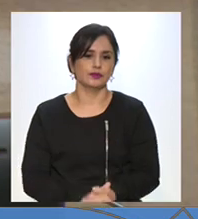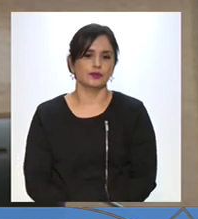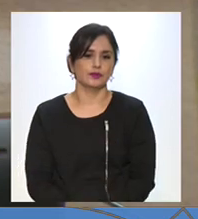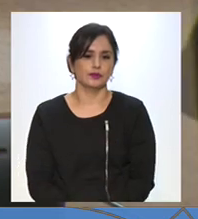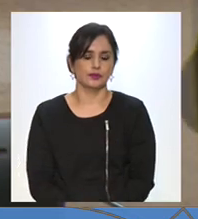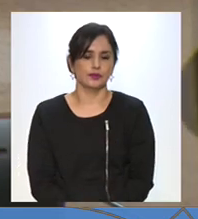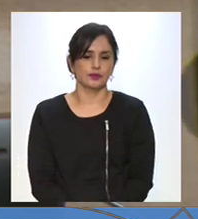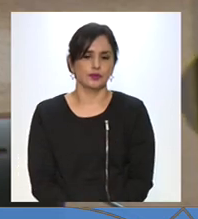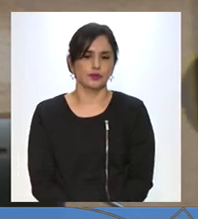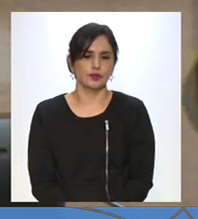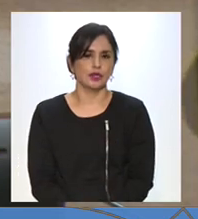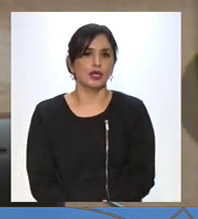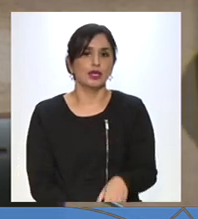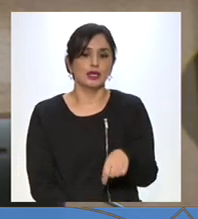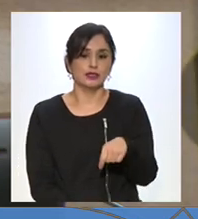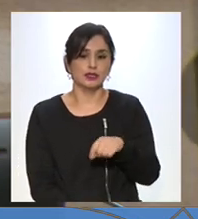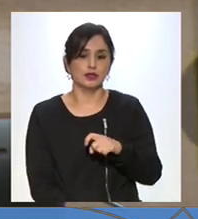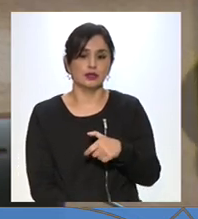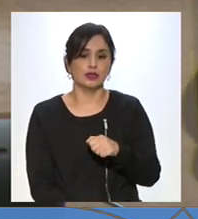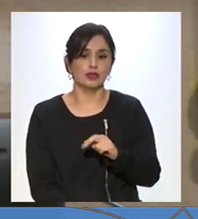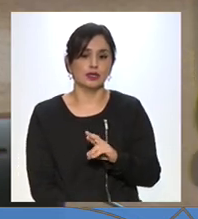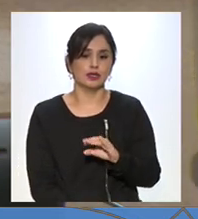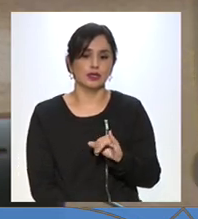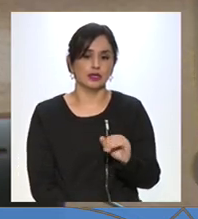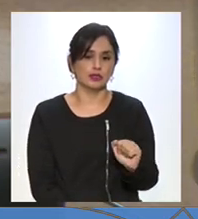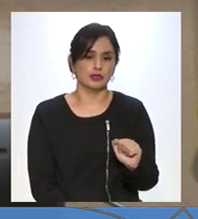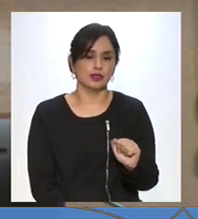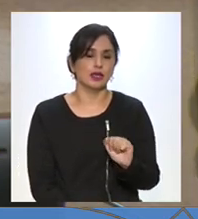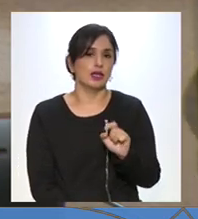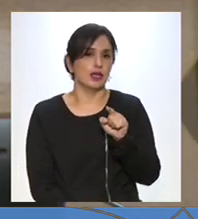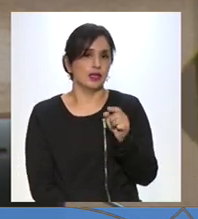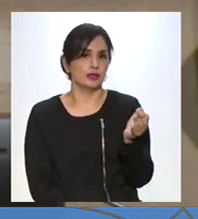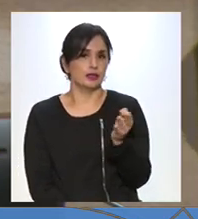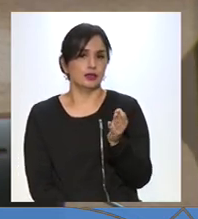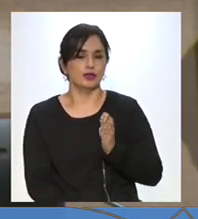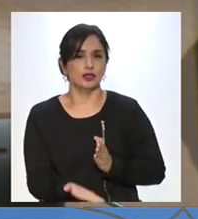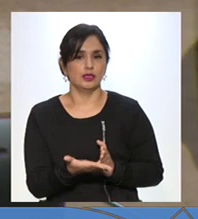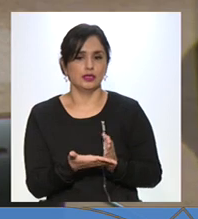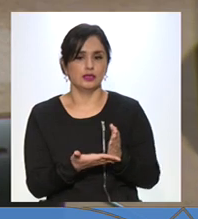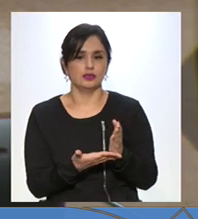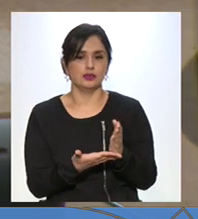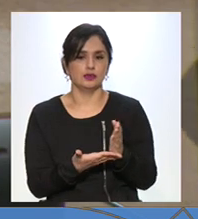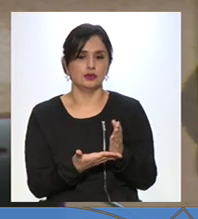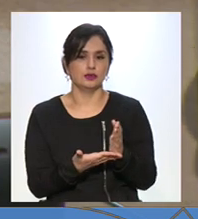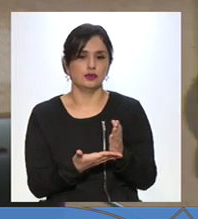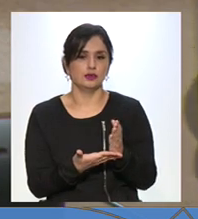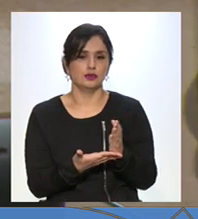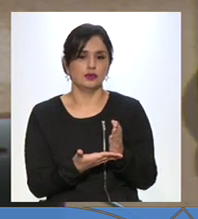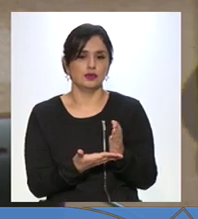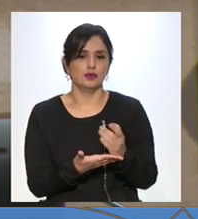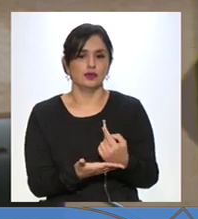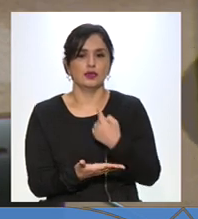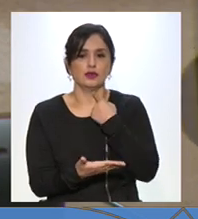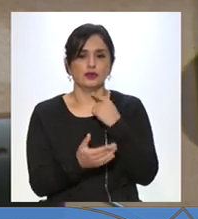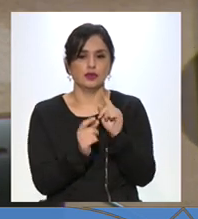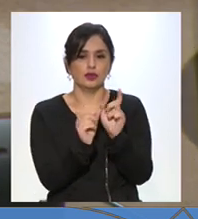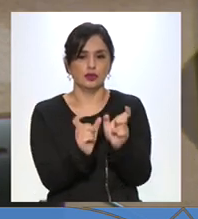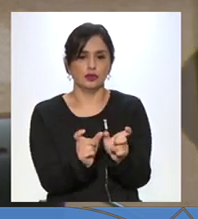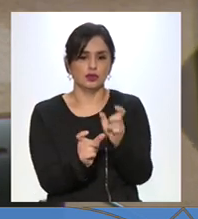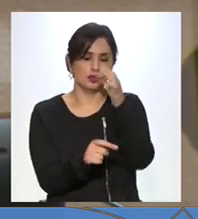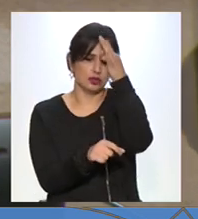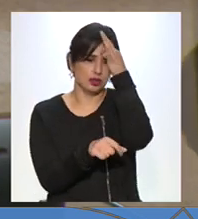Partiendo por el senador García, él mencionó al comienzo el efecto del control de la